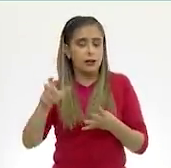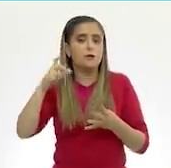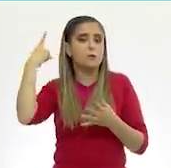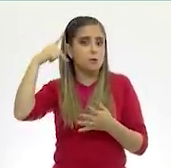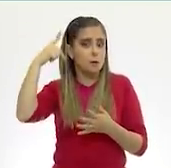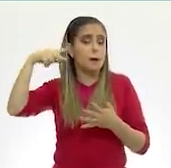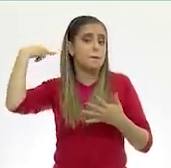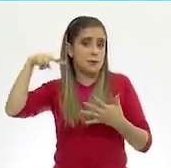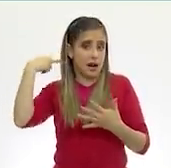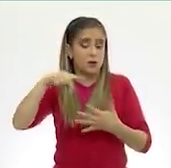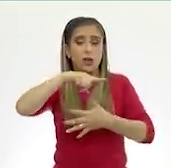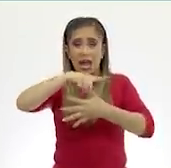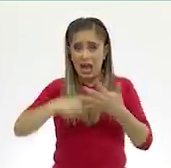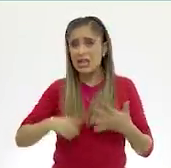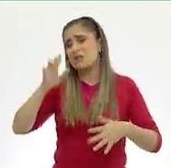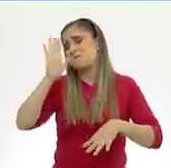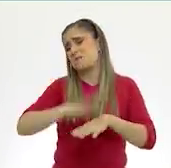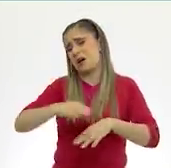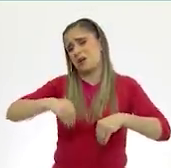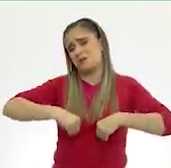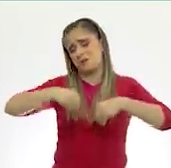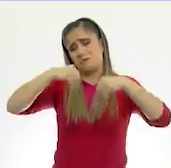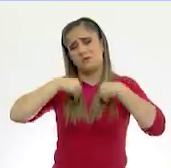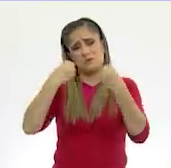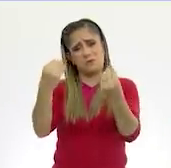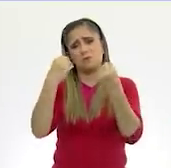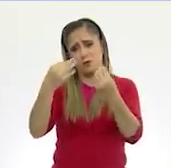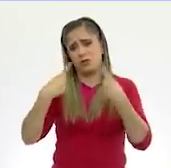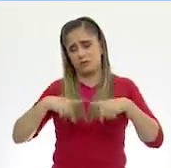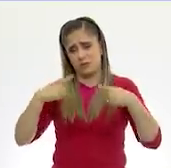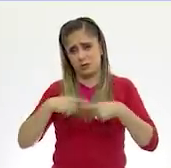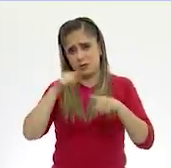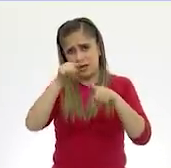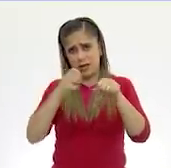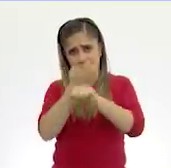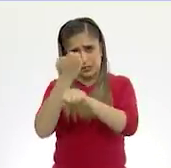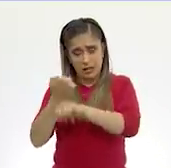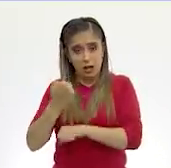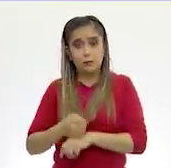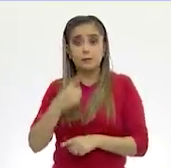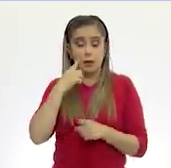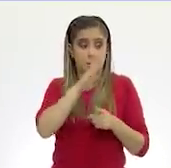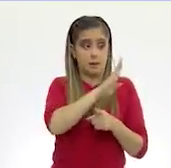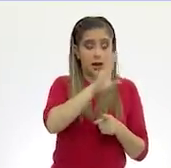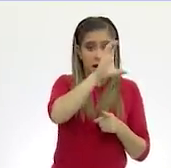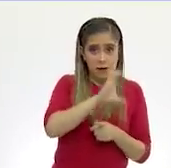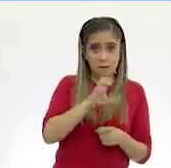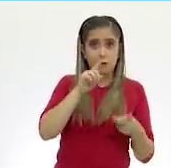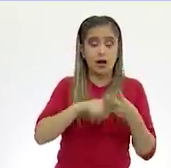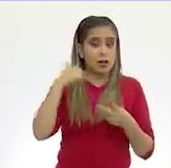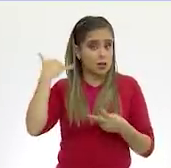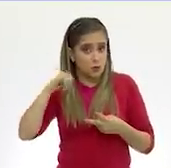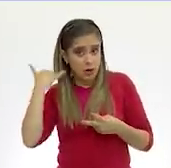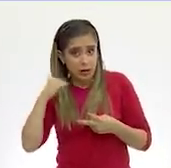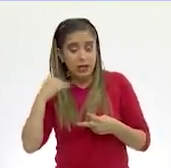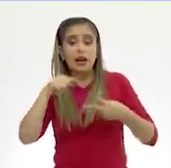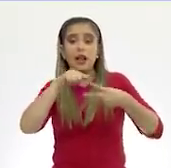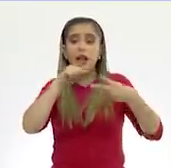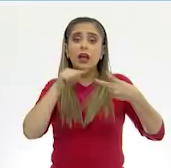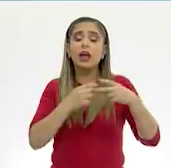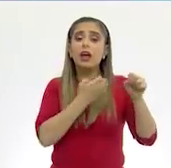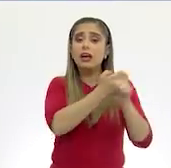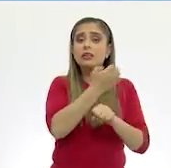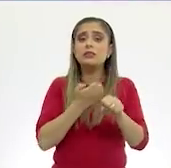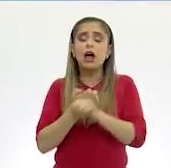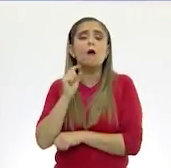Veracruz. En tanto que las dos penínsulas, la de Baja California y Yucatán, tienen estados